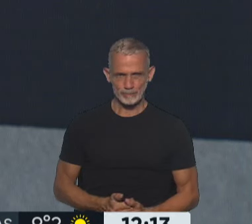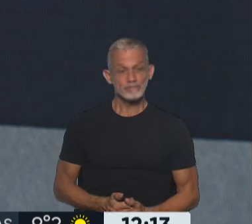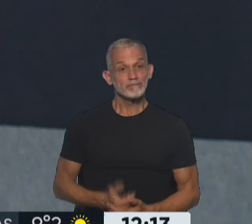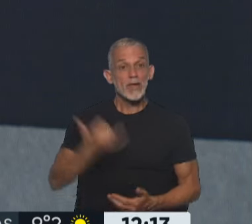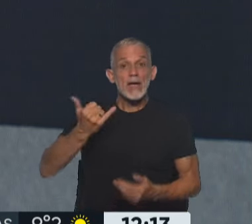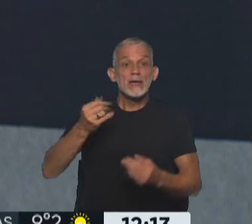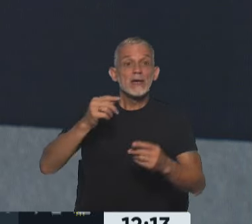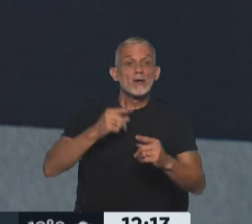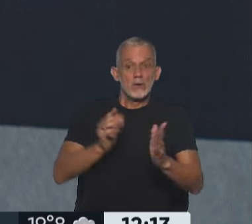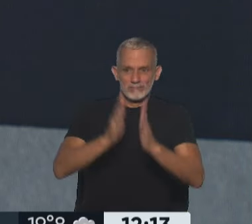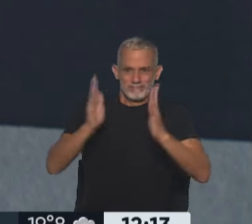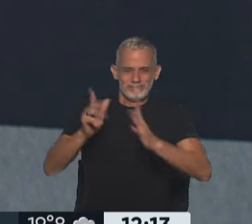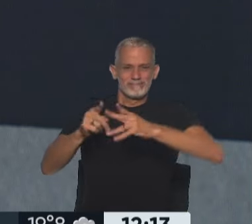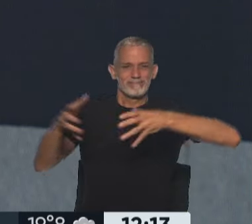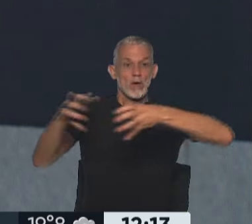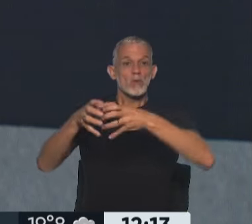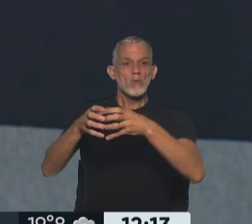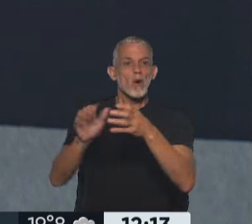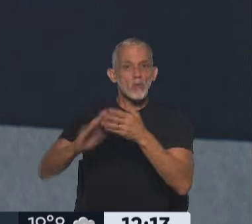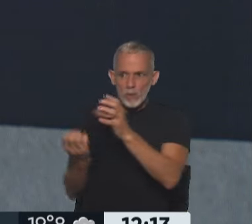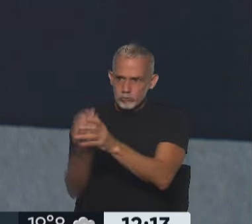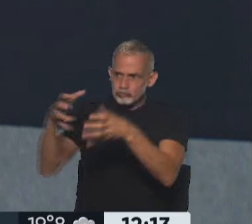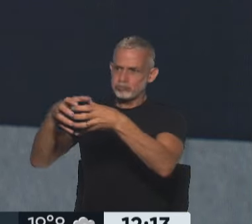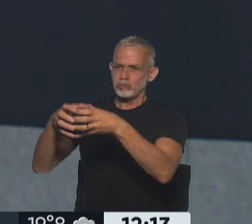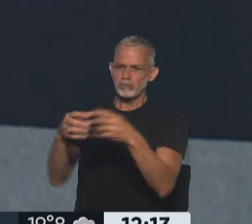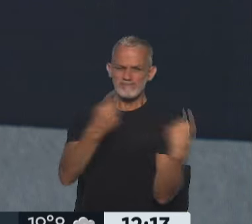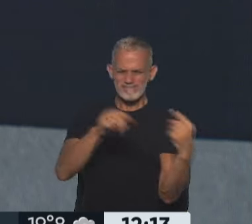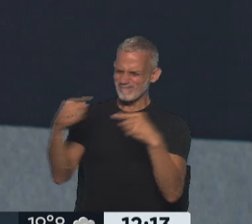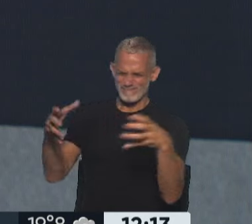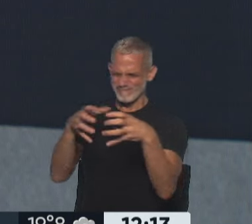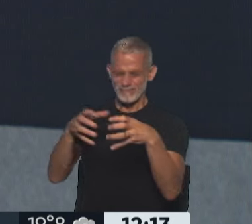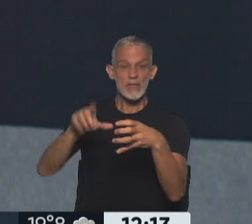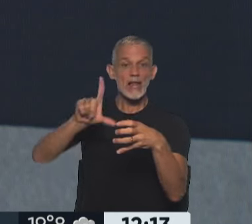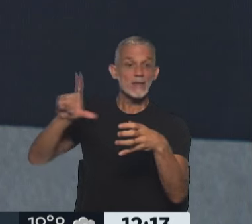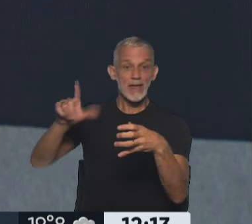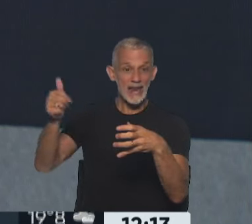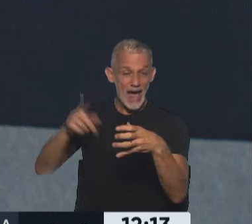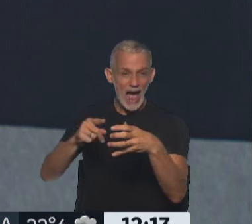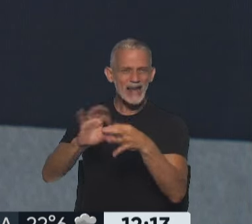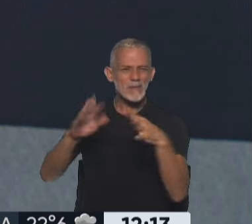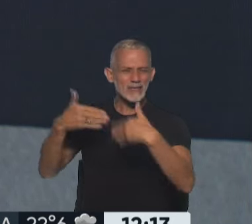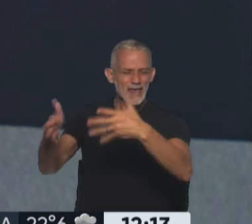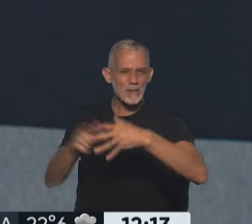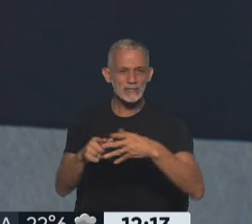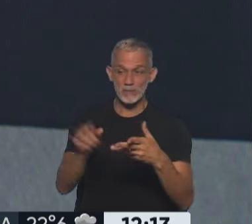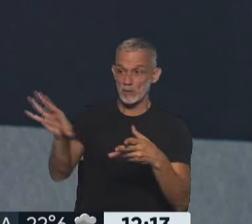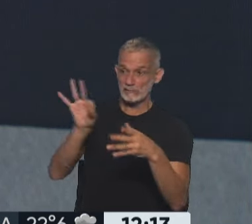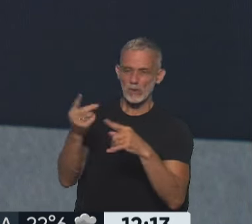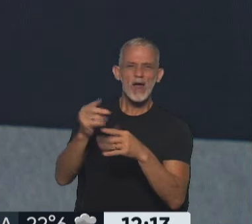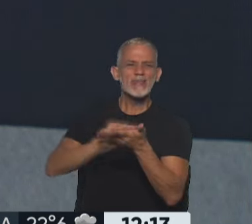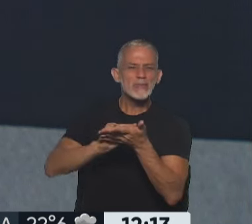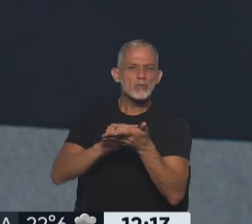hay un nuevo bloque legislativo en el Congreso Nacional a partir de las diferencias surgidas dentro de la libertad avanza por la designación de una